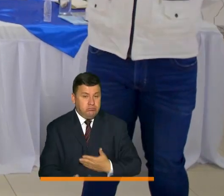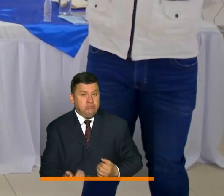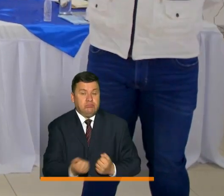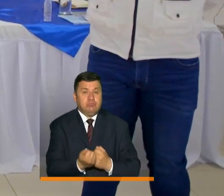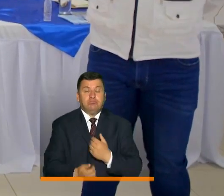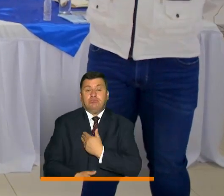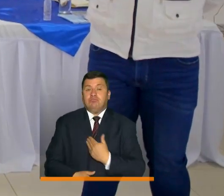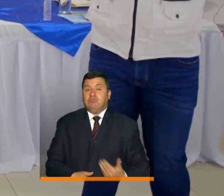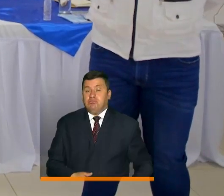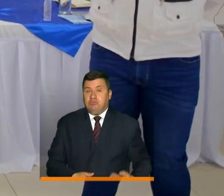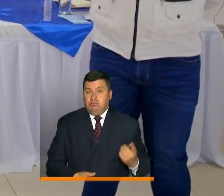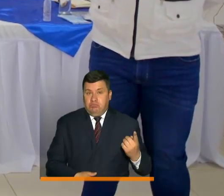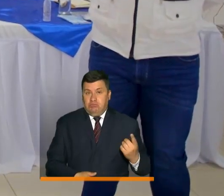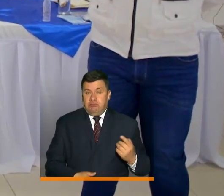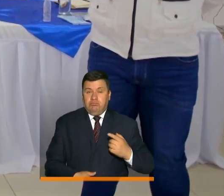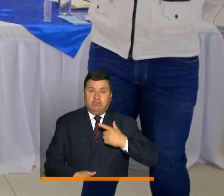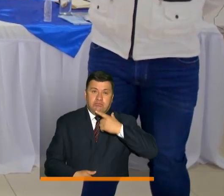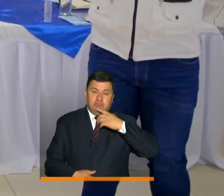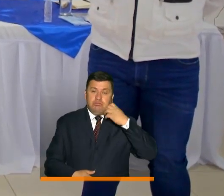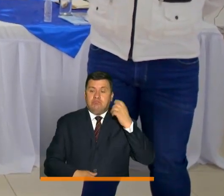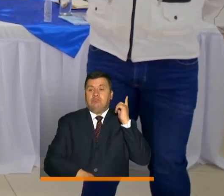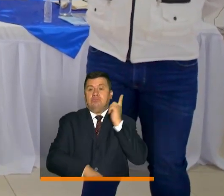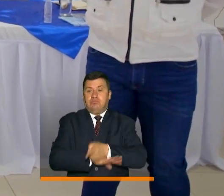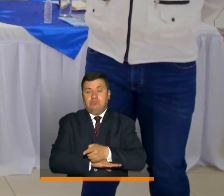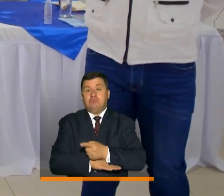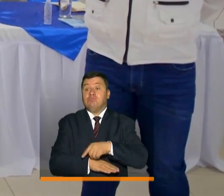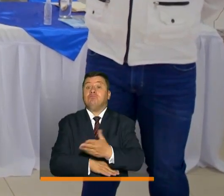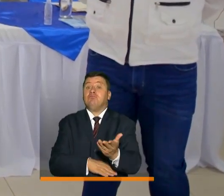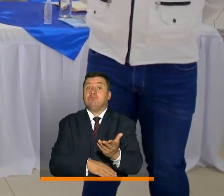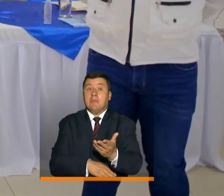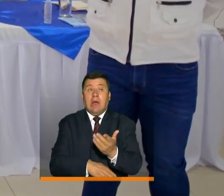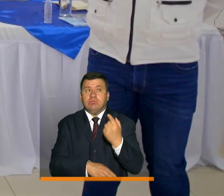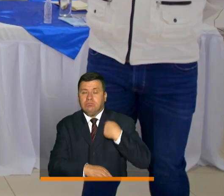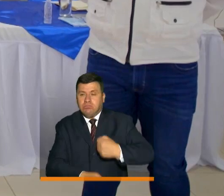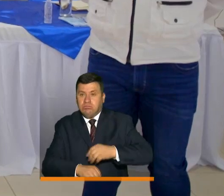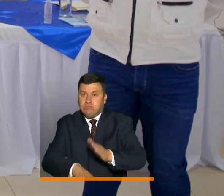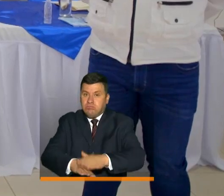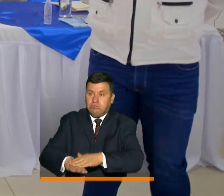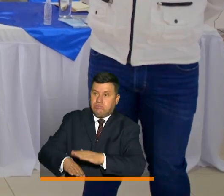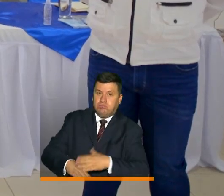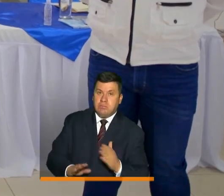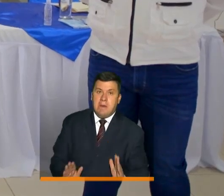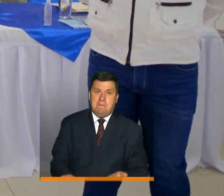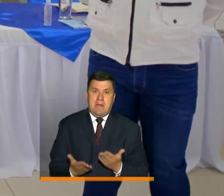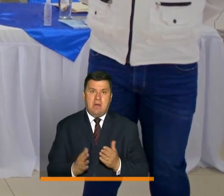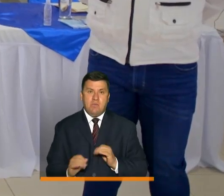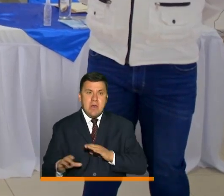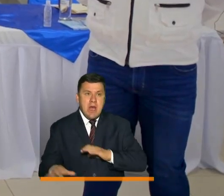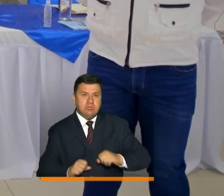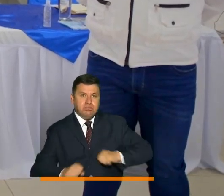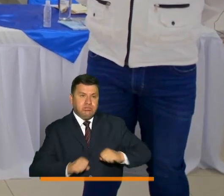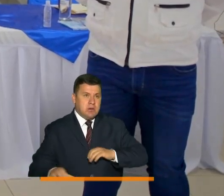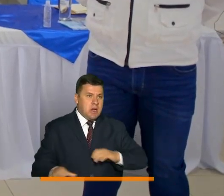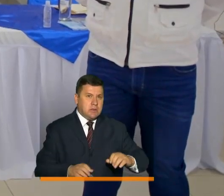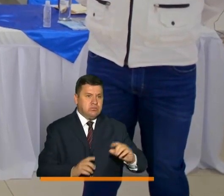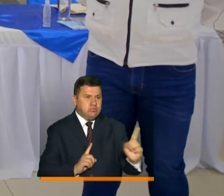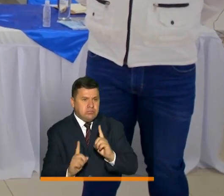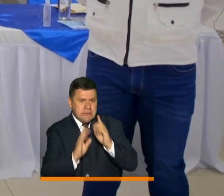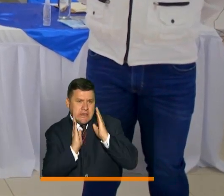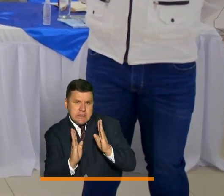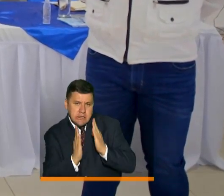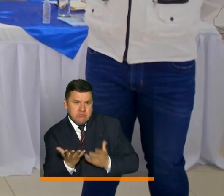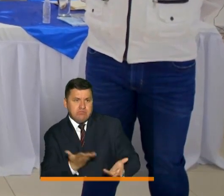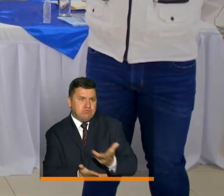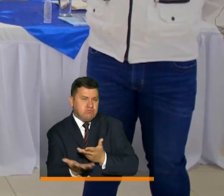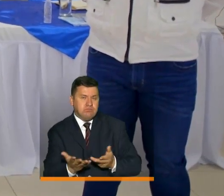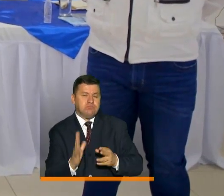el señor presidente Duque ha dado las instrucciones para poder tener las mejores acciones y la mejor intervención,